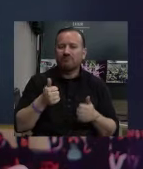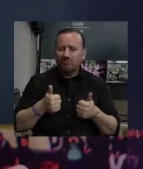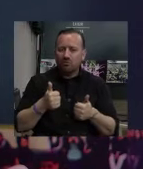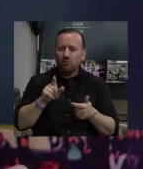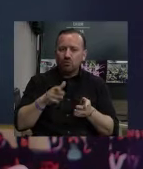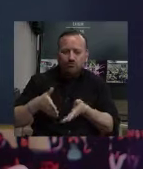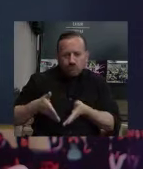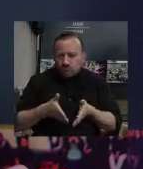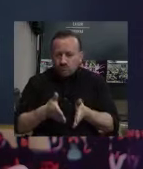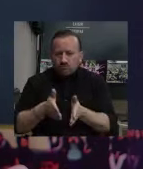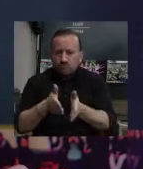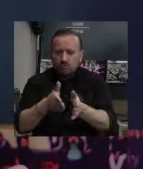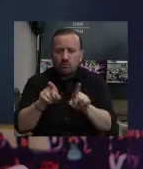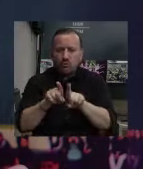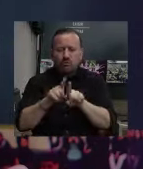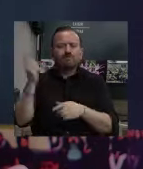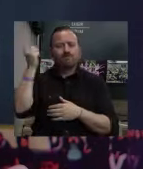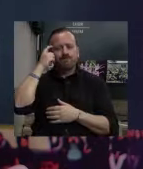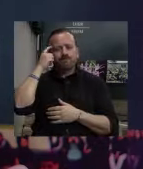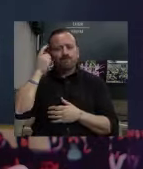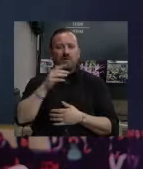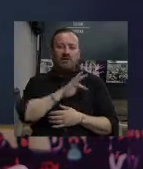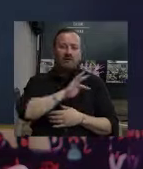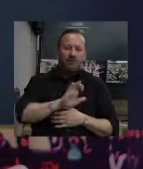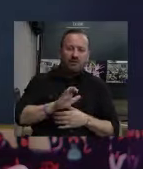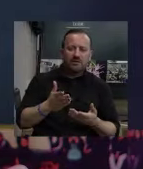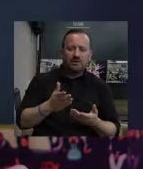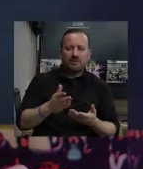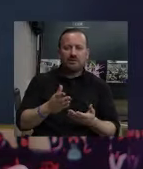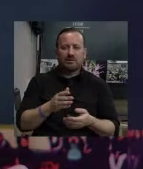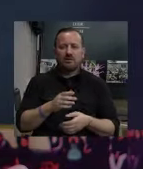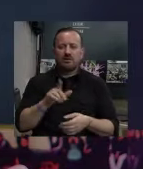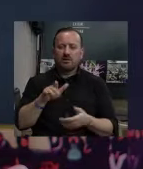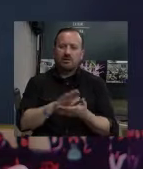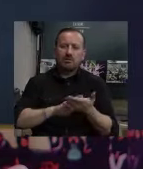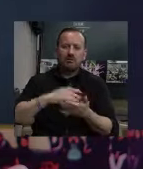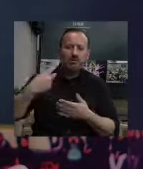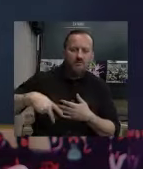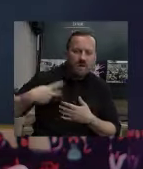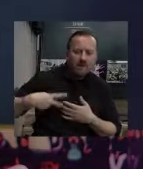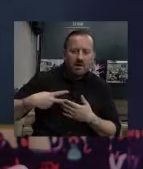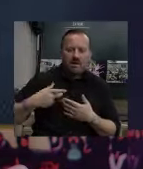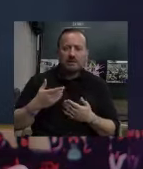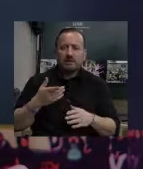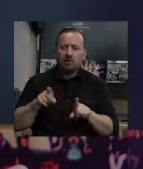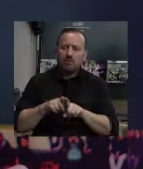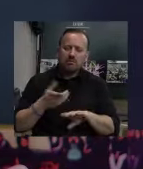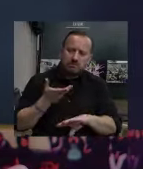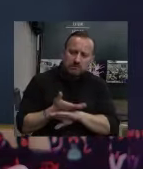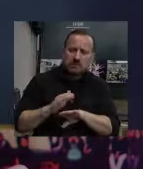alines con un credo con unos valores valore exija y apoya